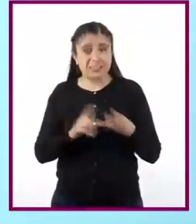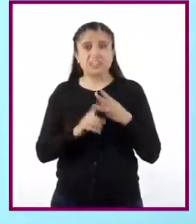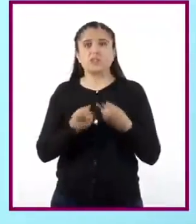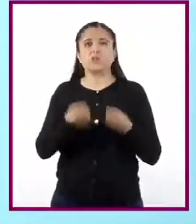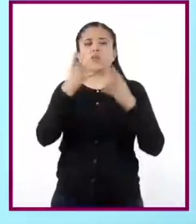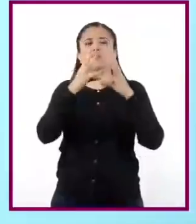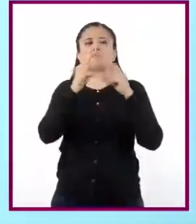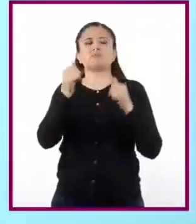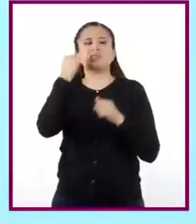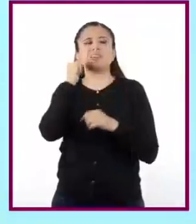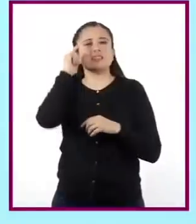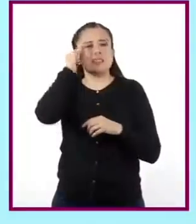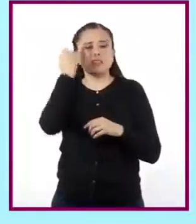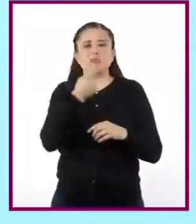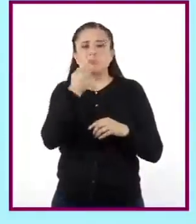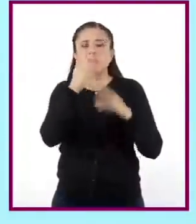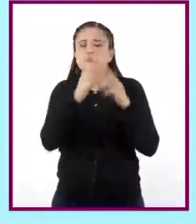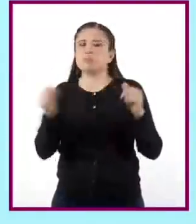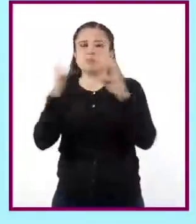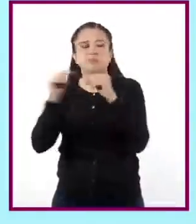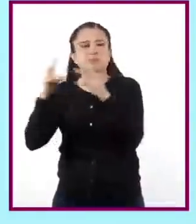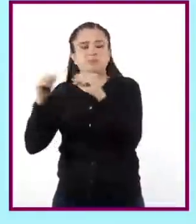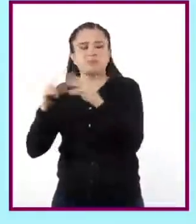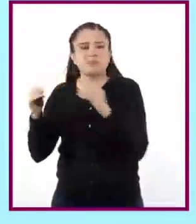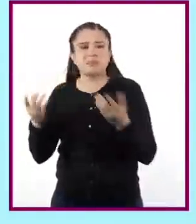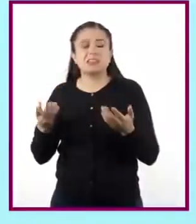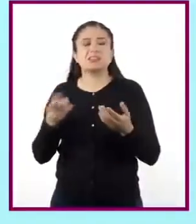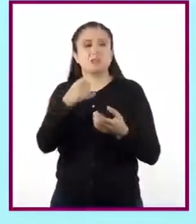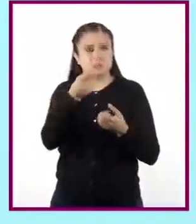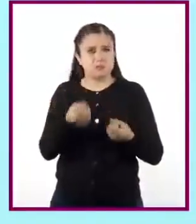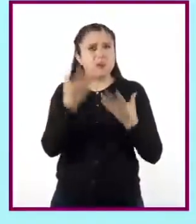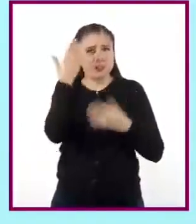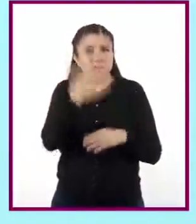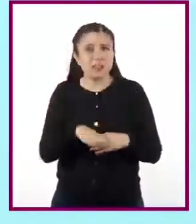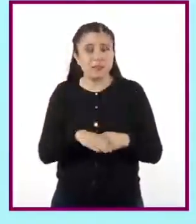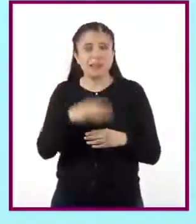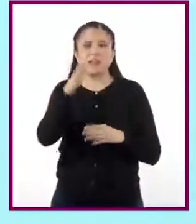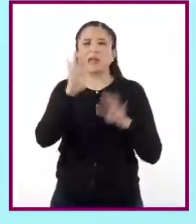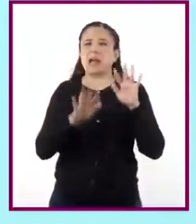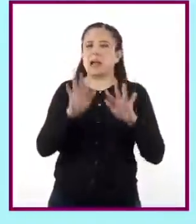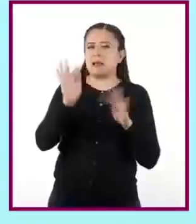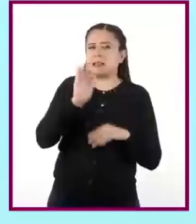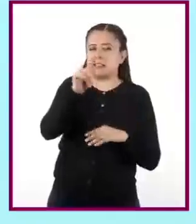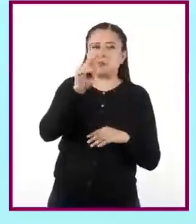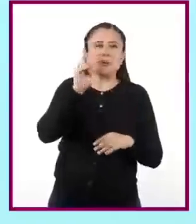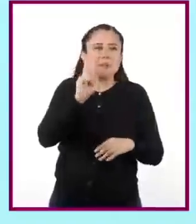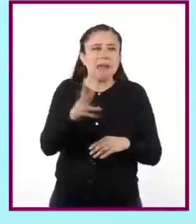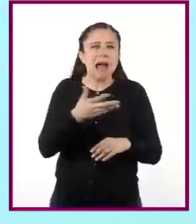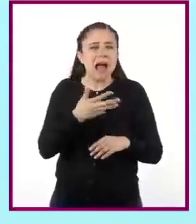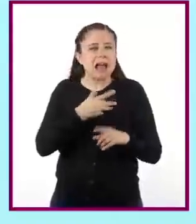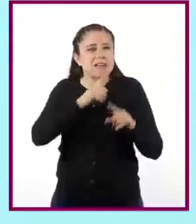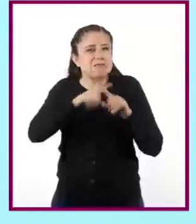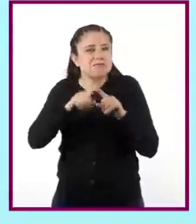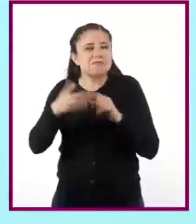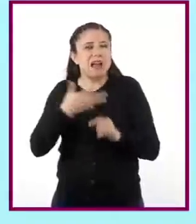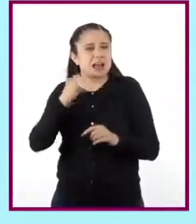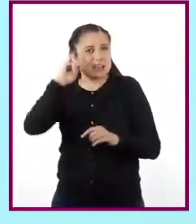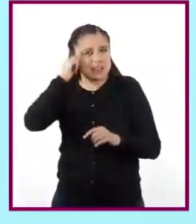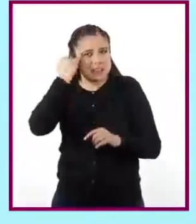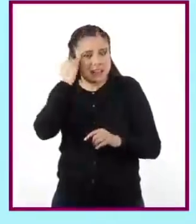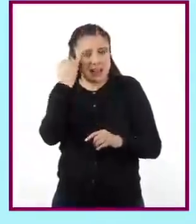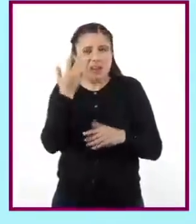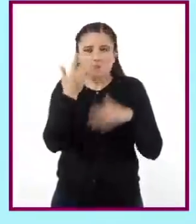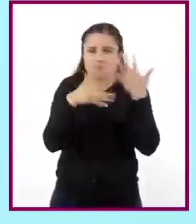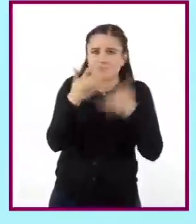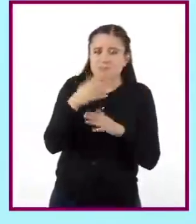peligro de extinción? Probablemente alguna vez han escuchado una lengua indígena, o bien, en el lugar donde viven se habla